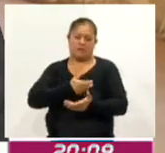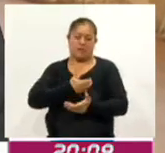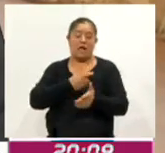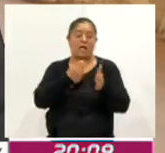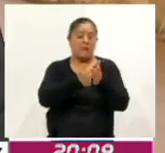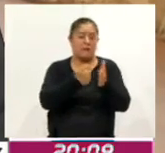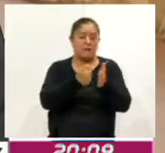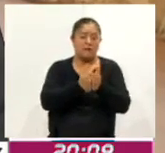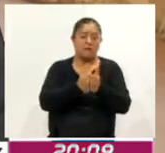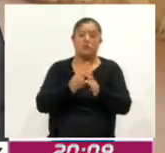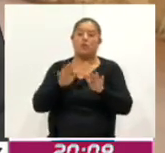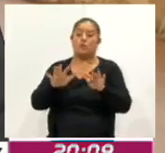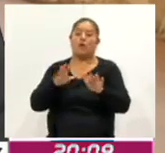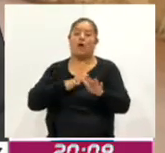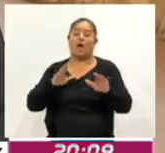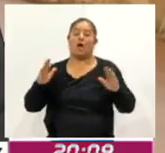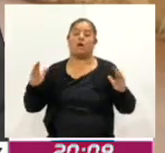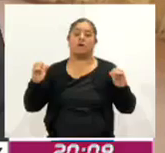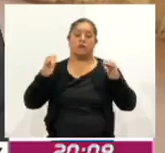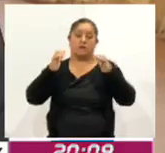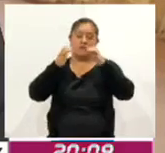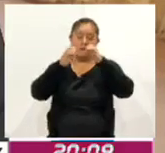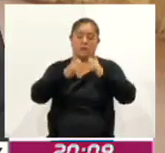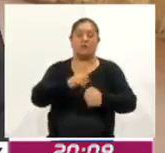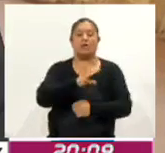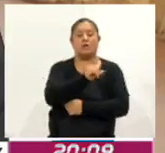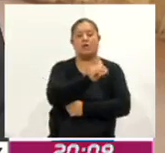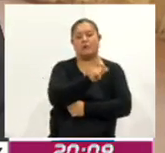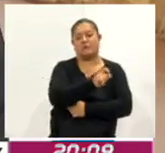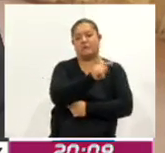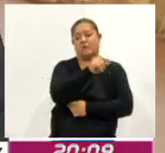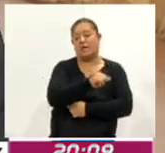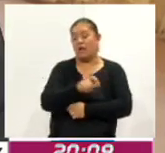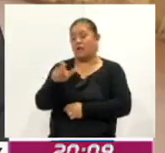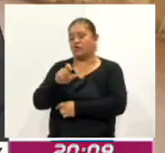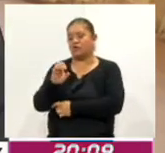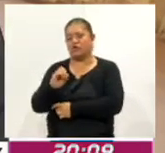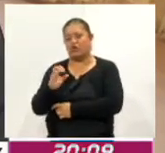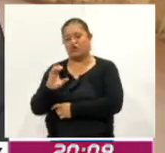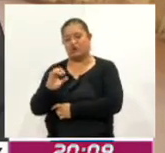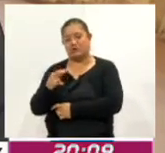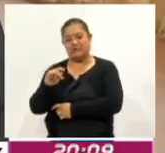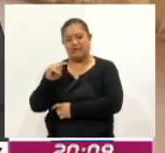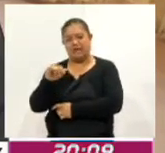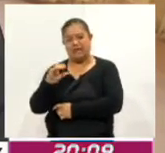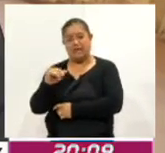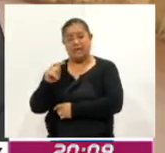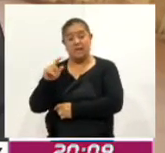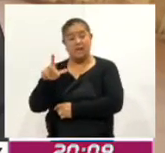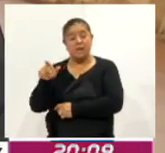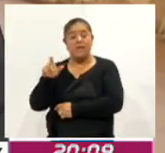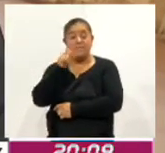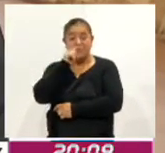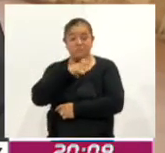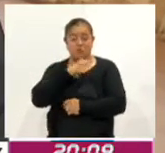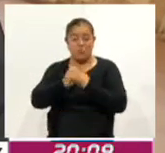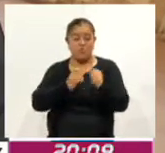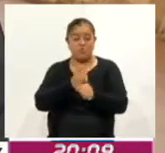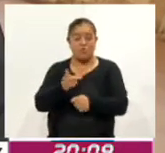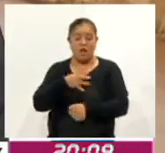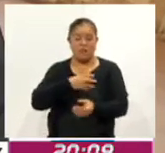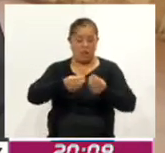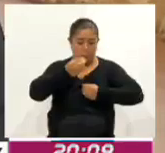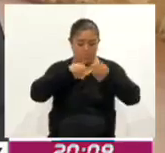las majestuosas zonas arqueológicas de Cacatla y Xochitecas. Además, tendrán la oportunidad de degustar deliciosa